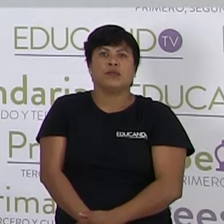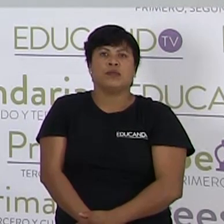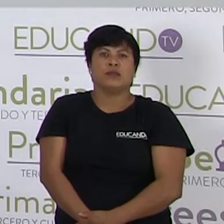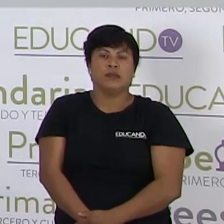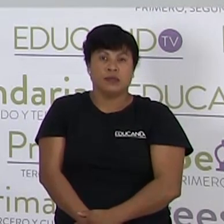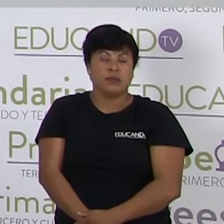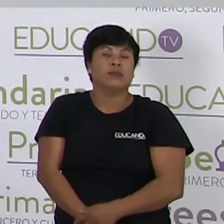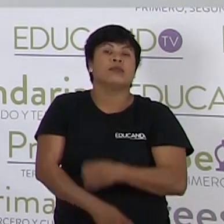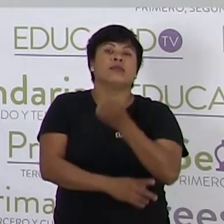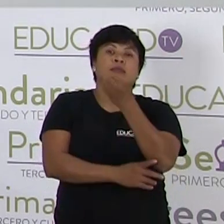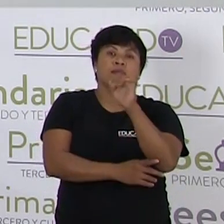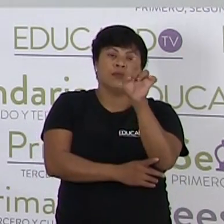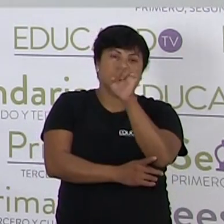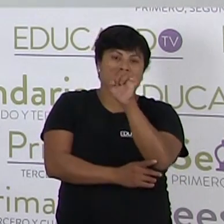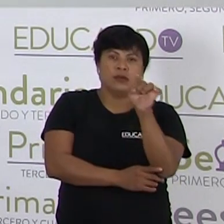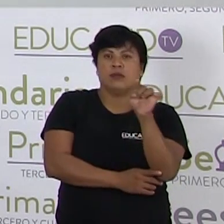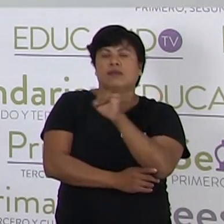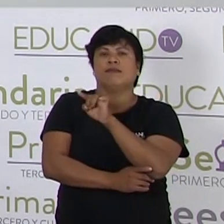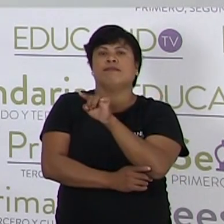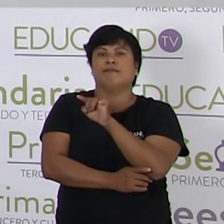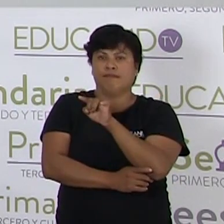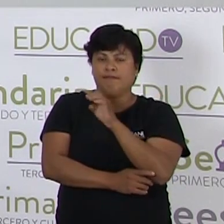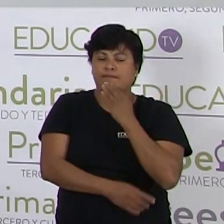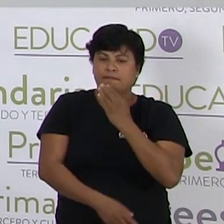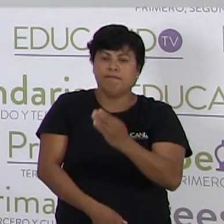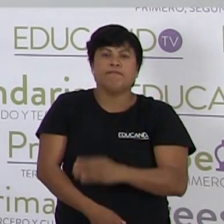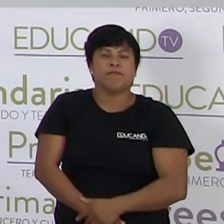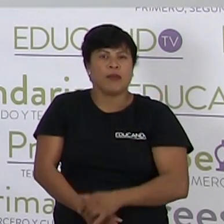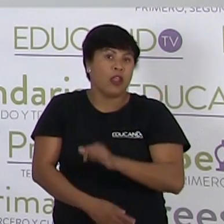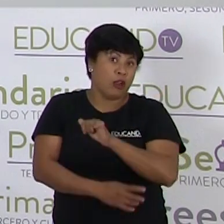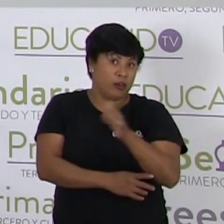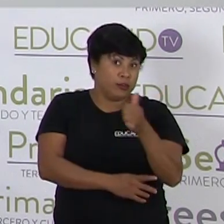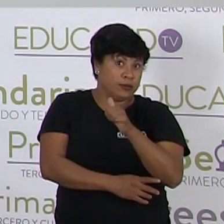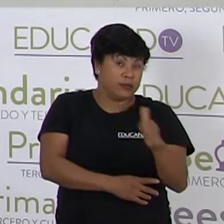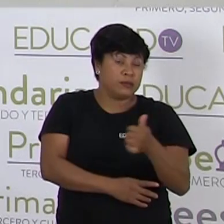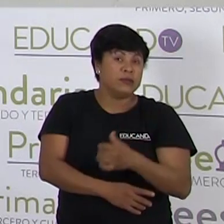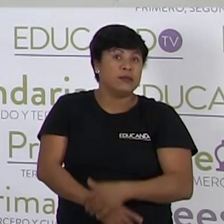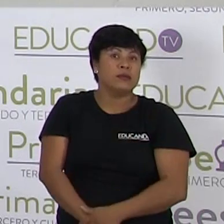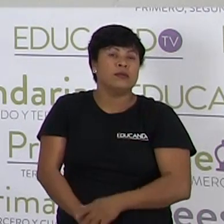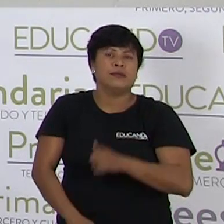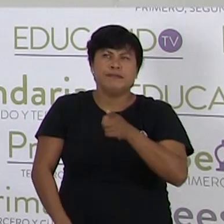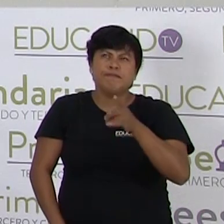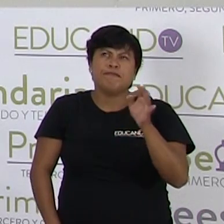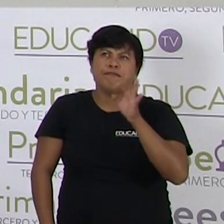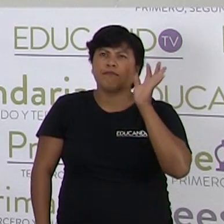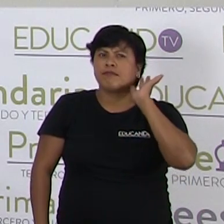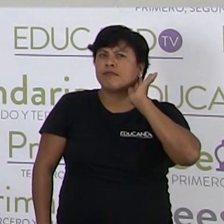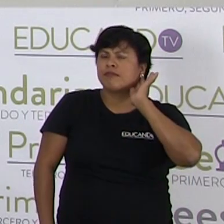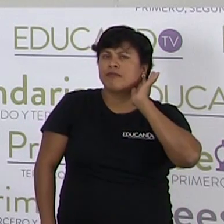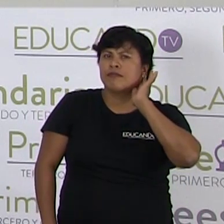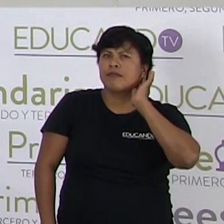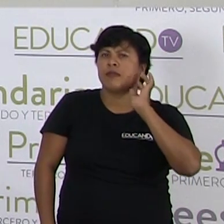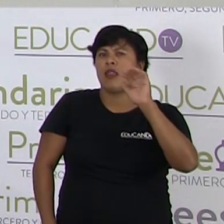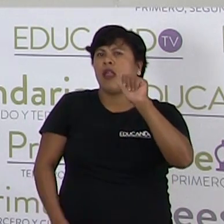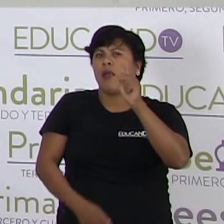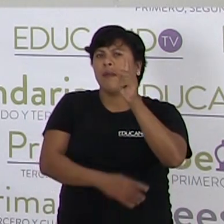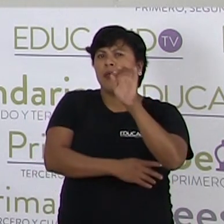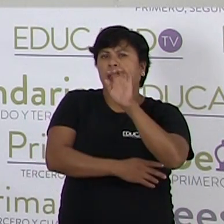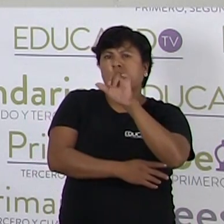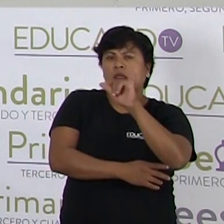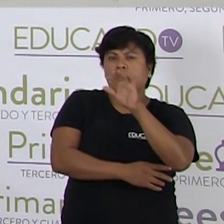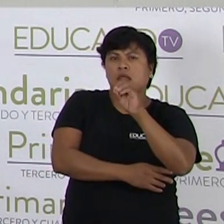Debe llevar Z. Muy bien. Otro. ¿Han escuchado el